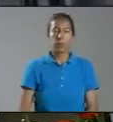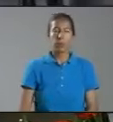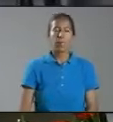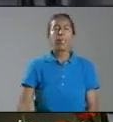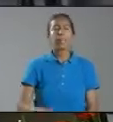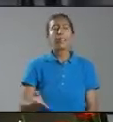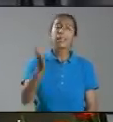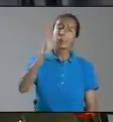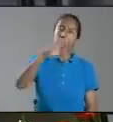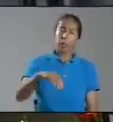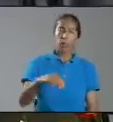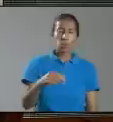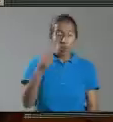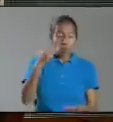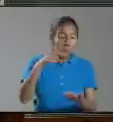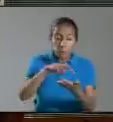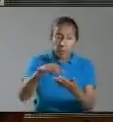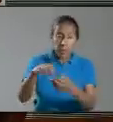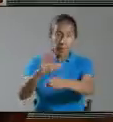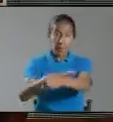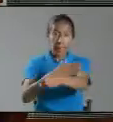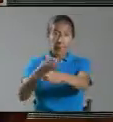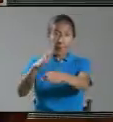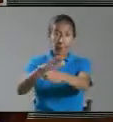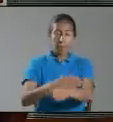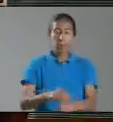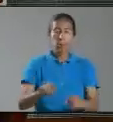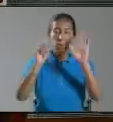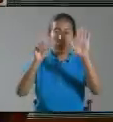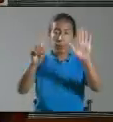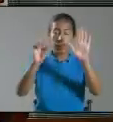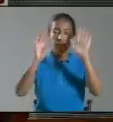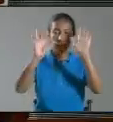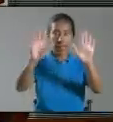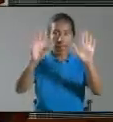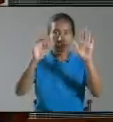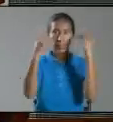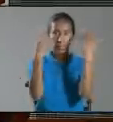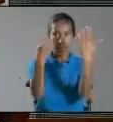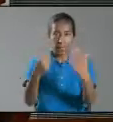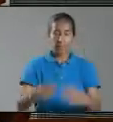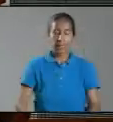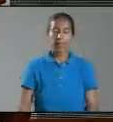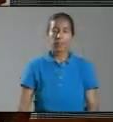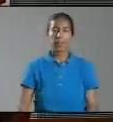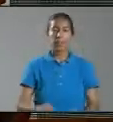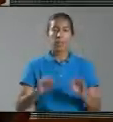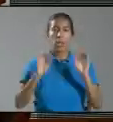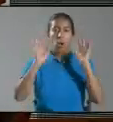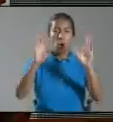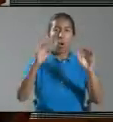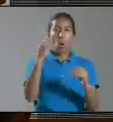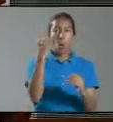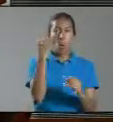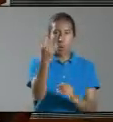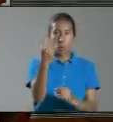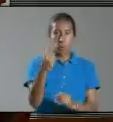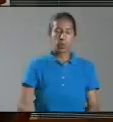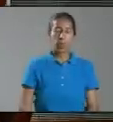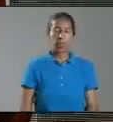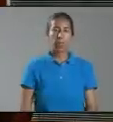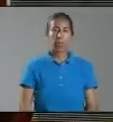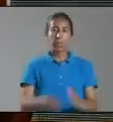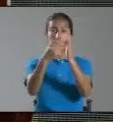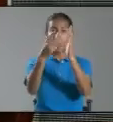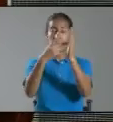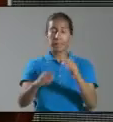también en el Salmo 16 y en Hechos capítulo 2, verso 28, en Salmo 16, 11, verso 28